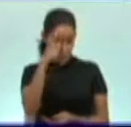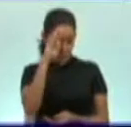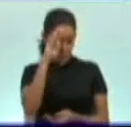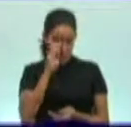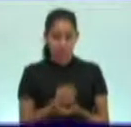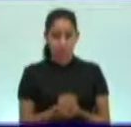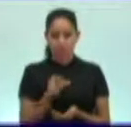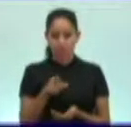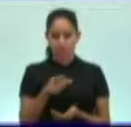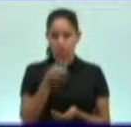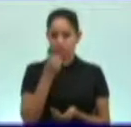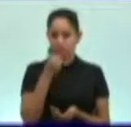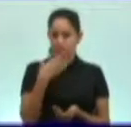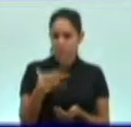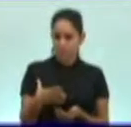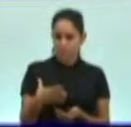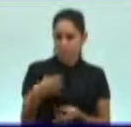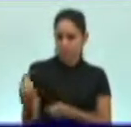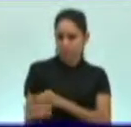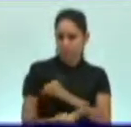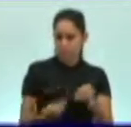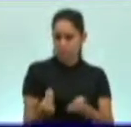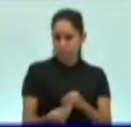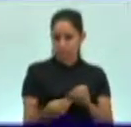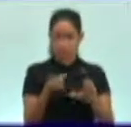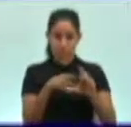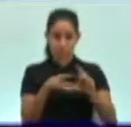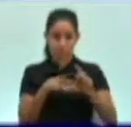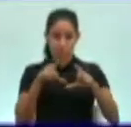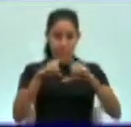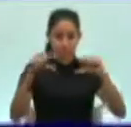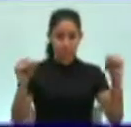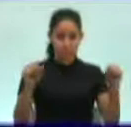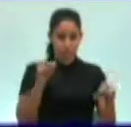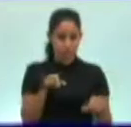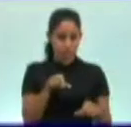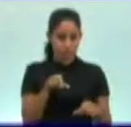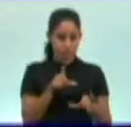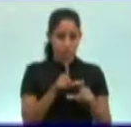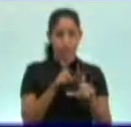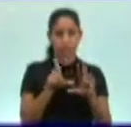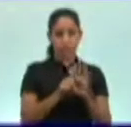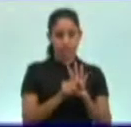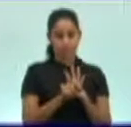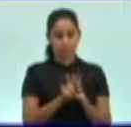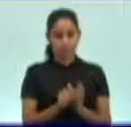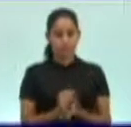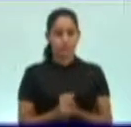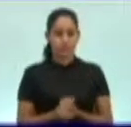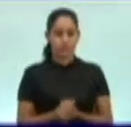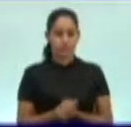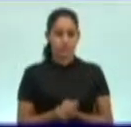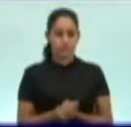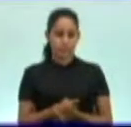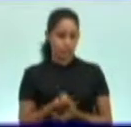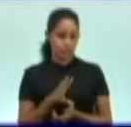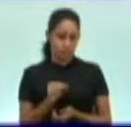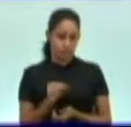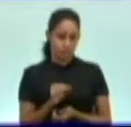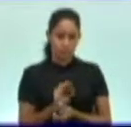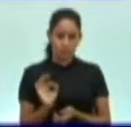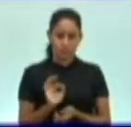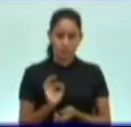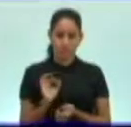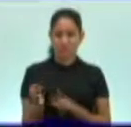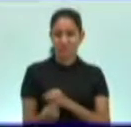que se cambiara el contenido de la misma. A partir de estos presupuestos novedosos, es